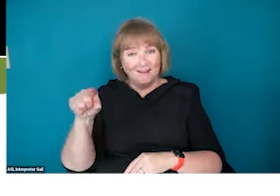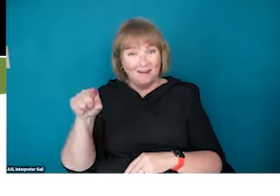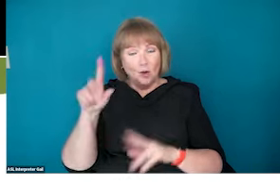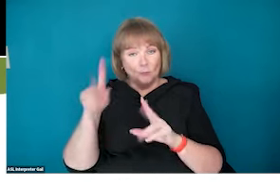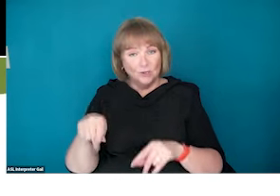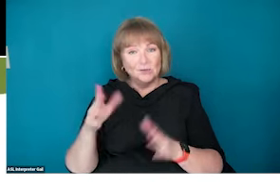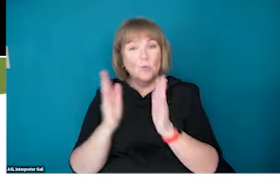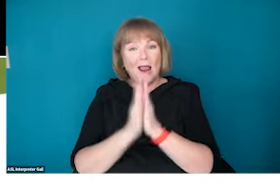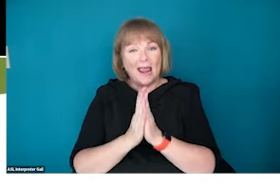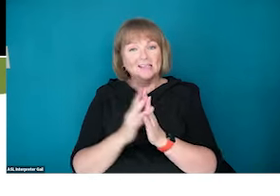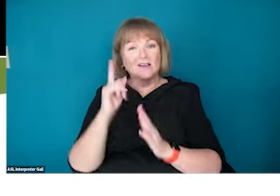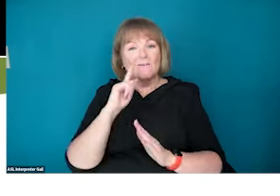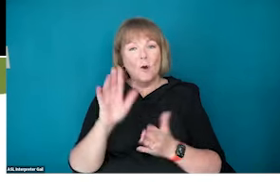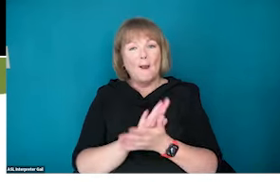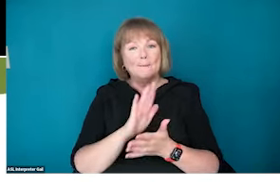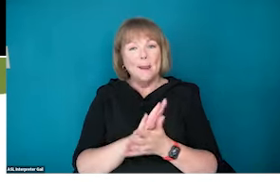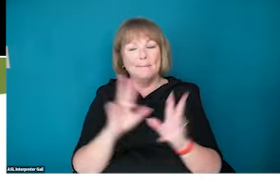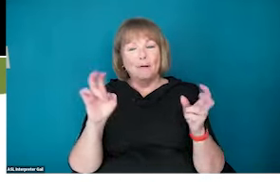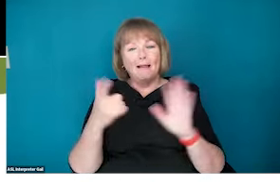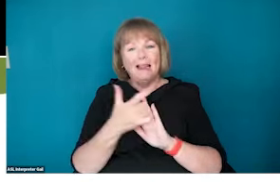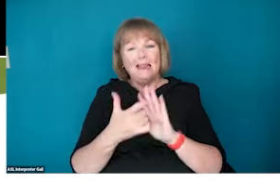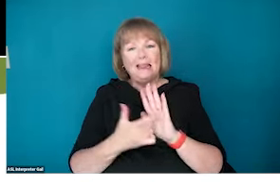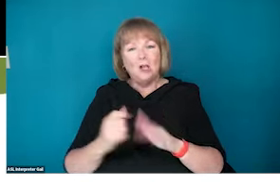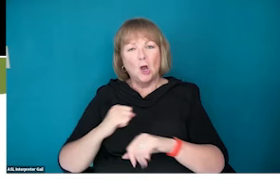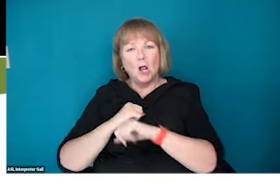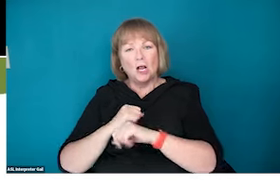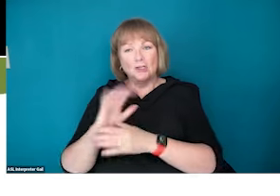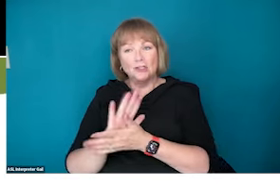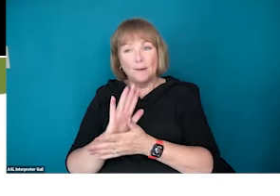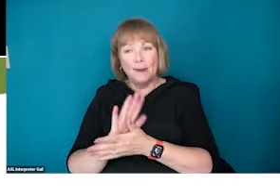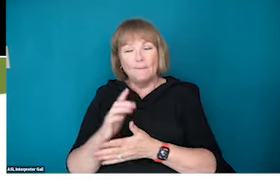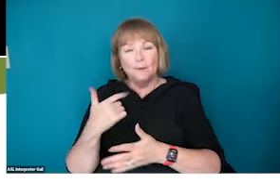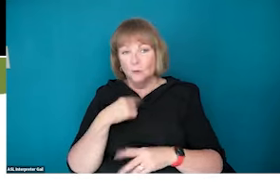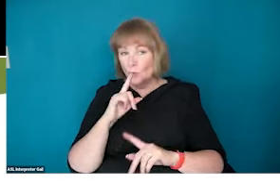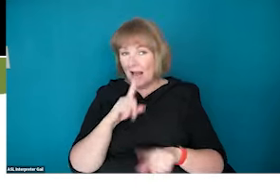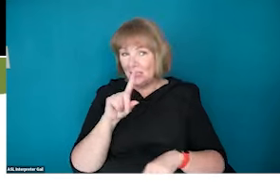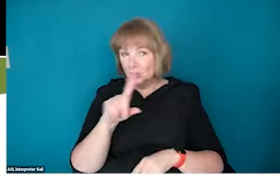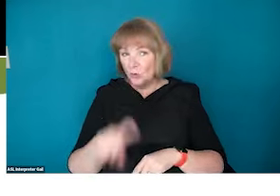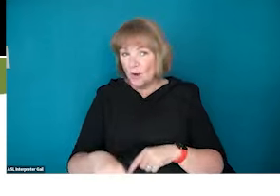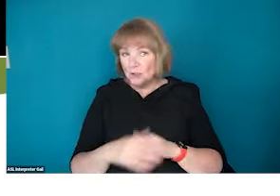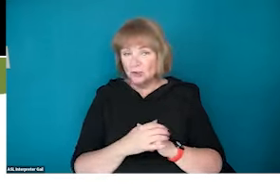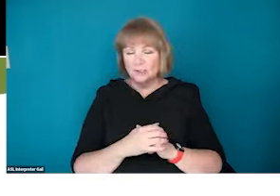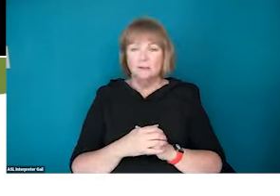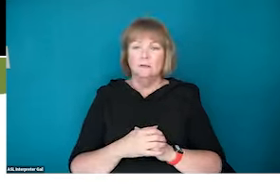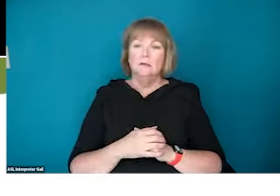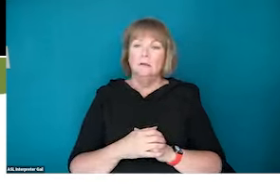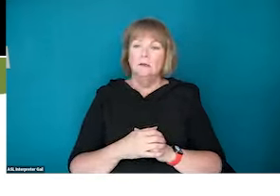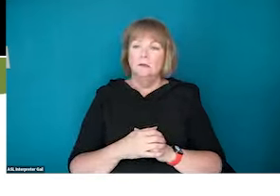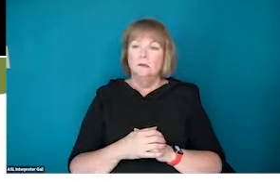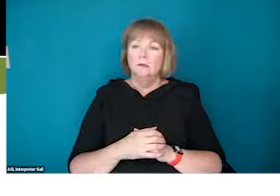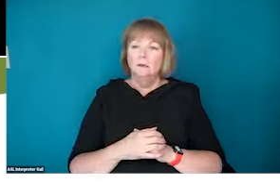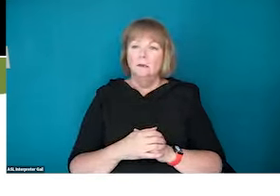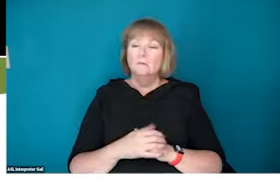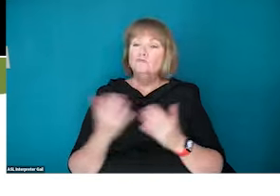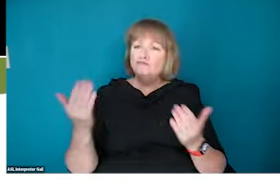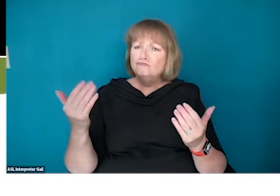mi sesión, bueno, sí, hágalo, tranquilo. No sé, pero si vamos a trabajar, vamos a contestar preguntas